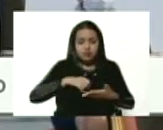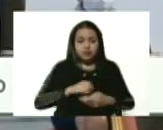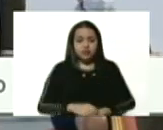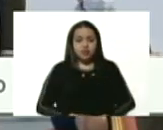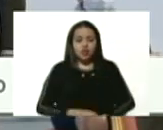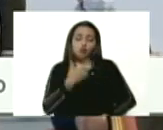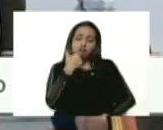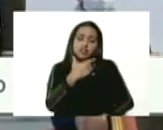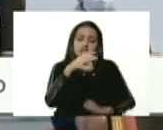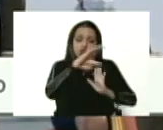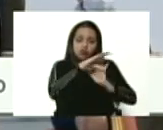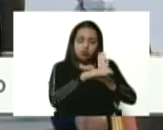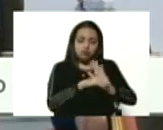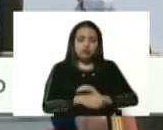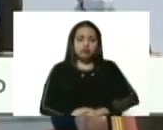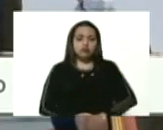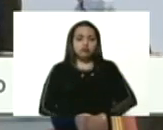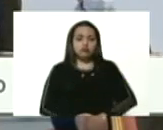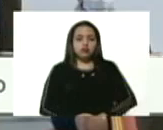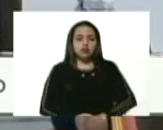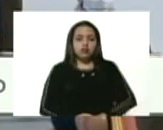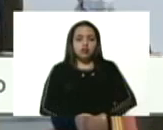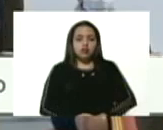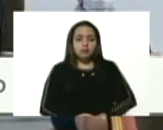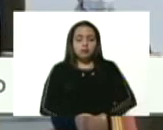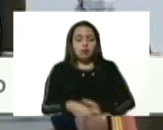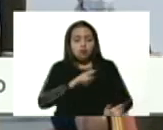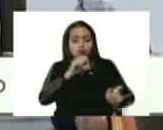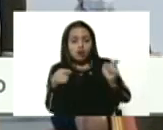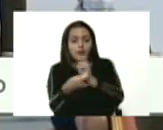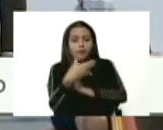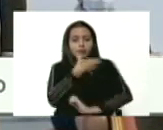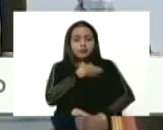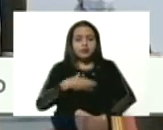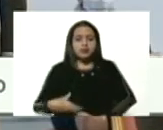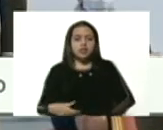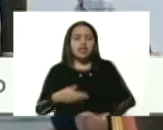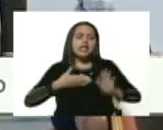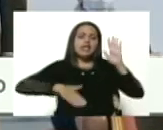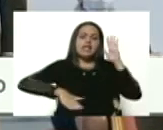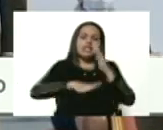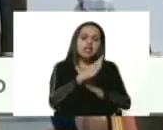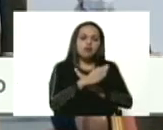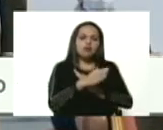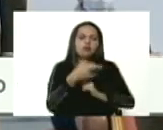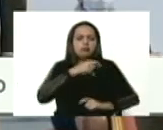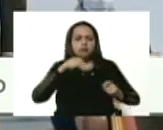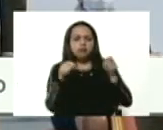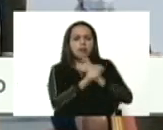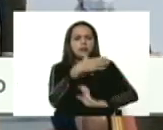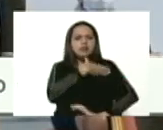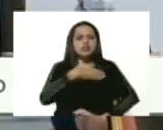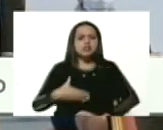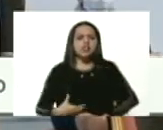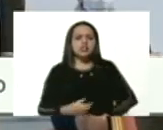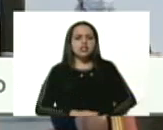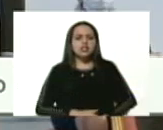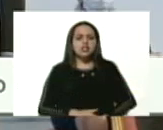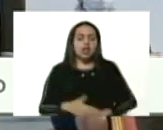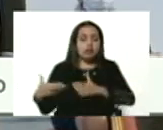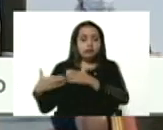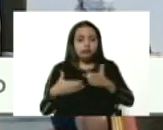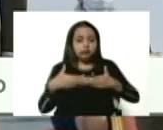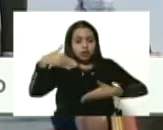exige la Constitución, para un referéndum revocatorio, iremos a referéndum revocatorio a medirnos en las